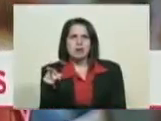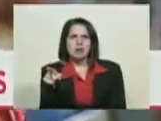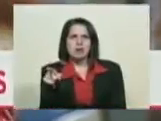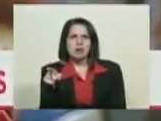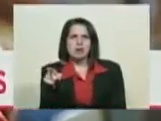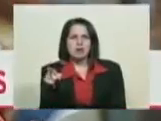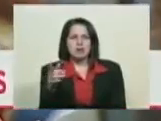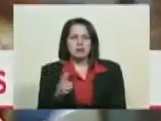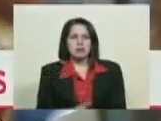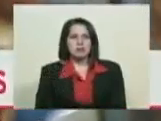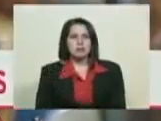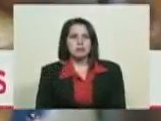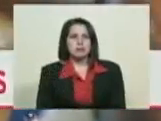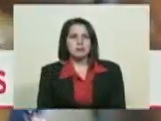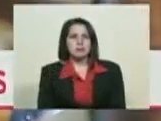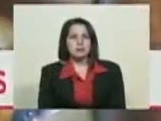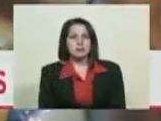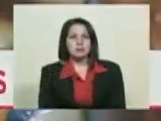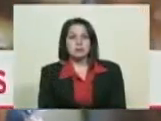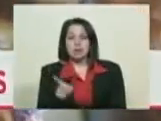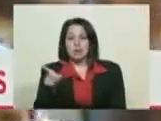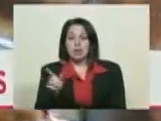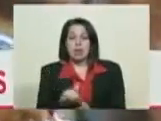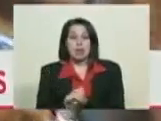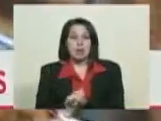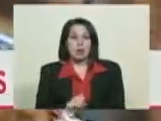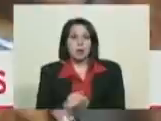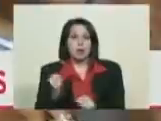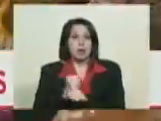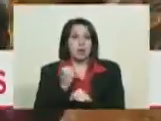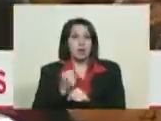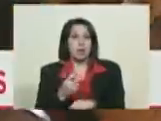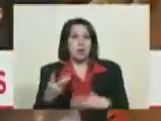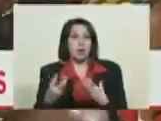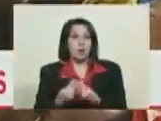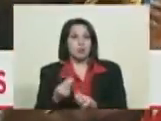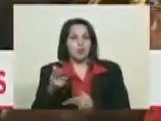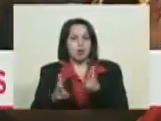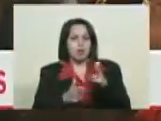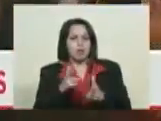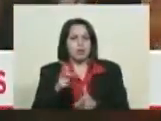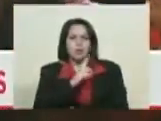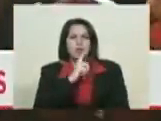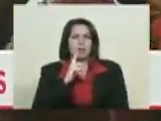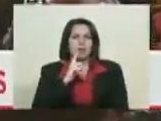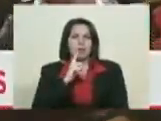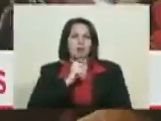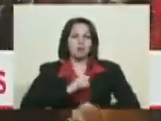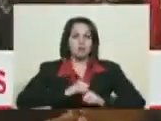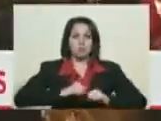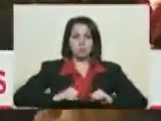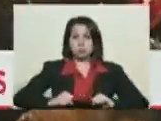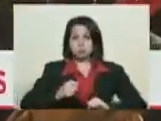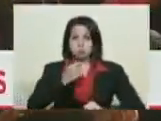Mira, Calona, ese compañero trabajó conmigo en el metro, lo llamábamos Gordibello porque era,